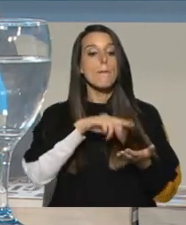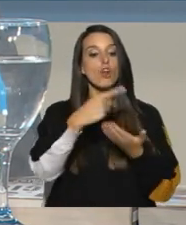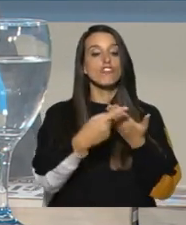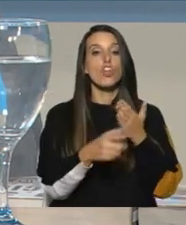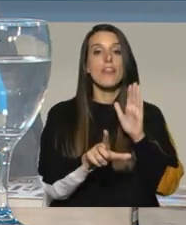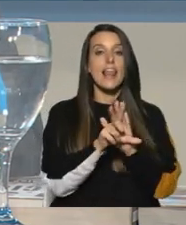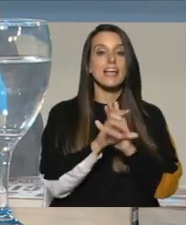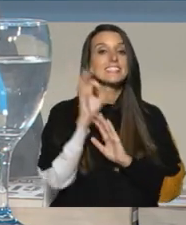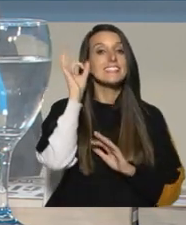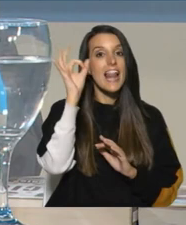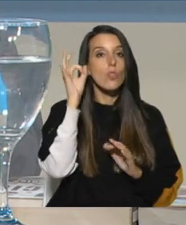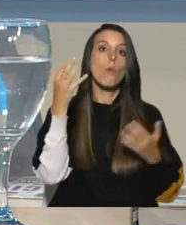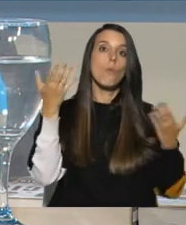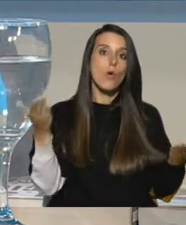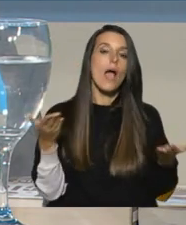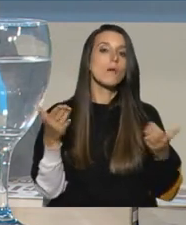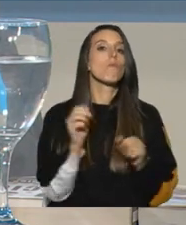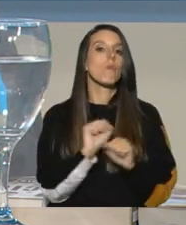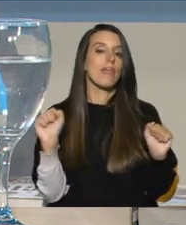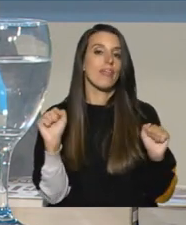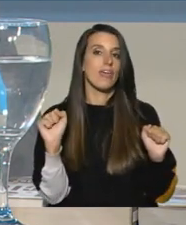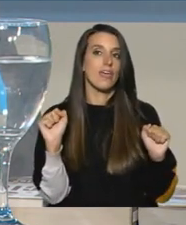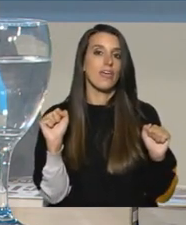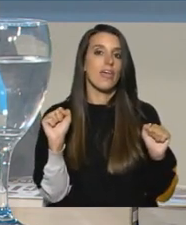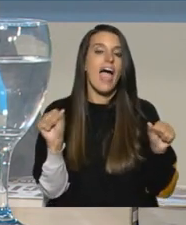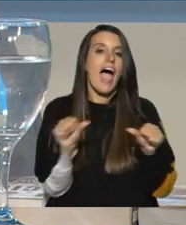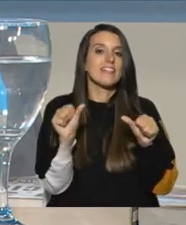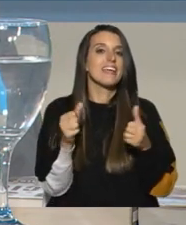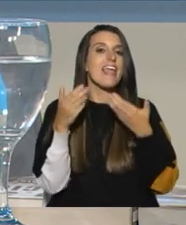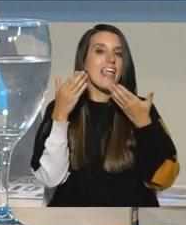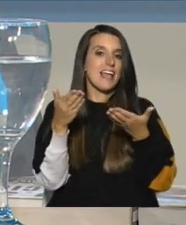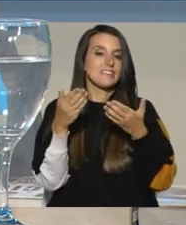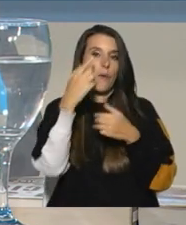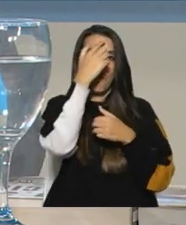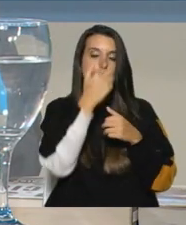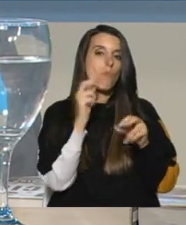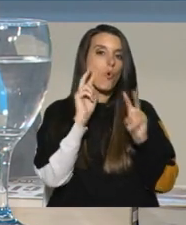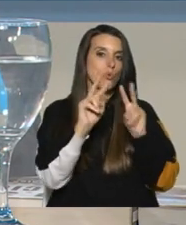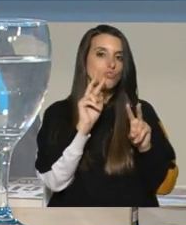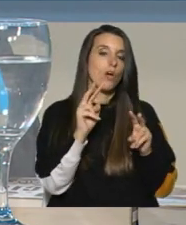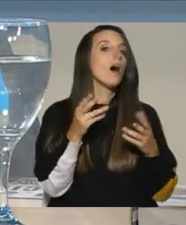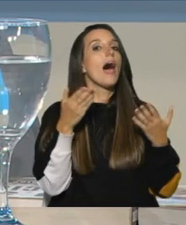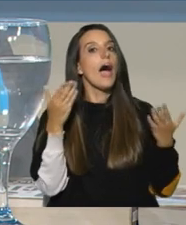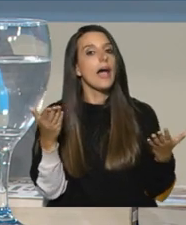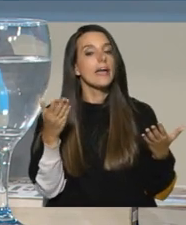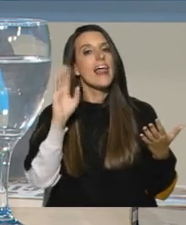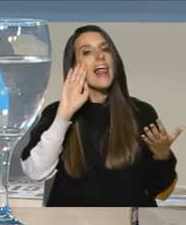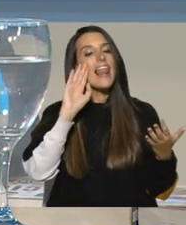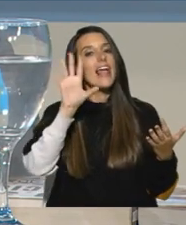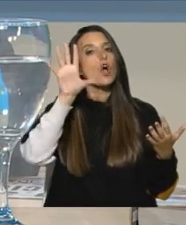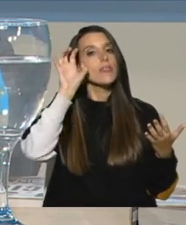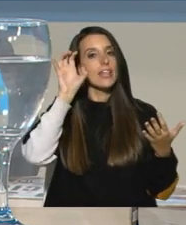está en el Senado, bueno, ahí va a haber posibilidad de realizar ese dicho museo, donde sea un recordatorio